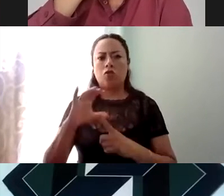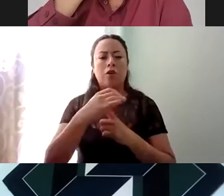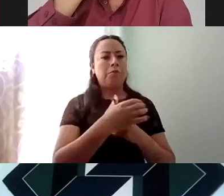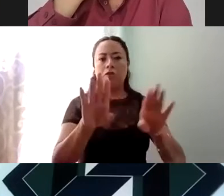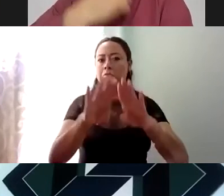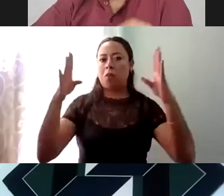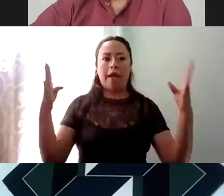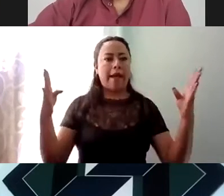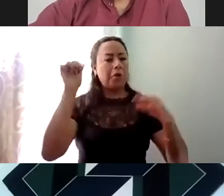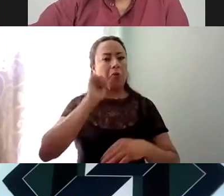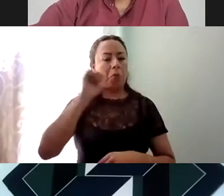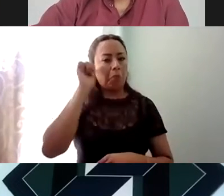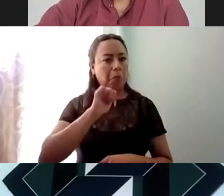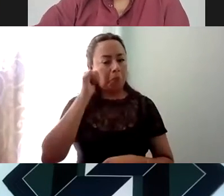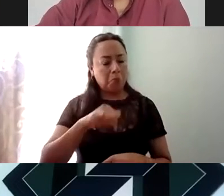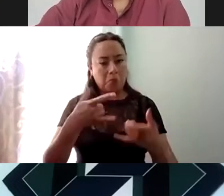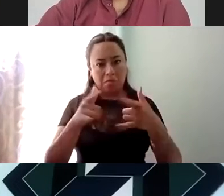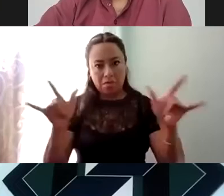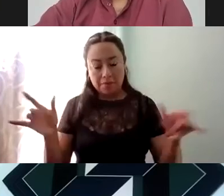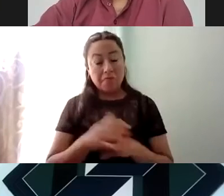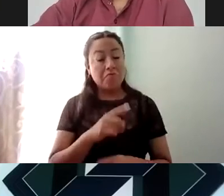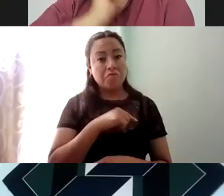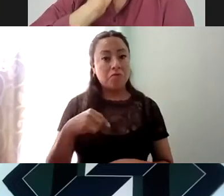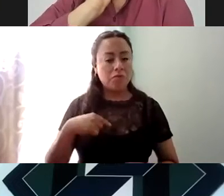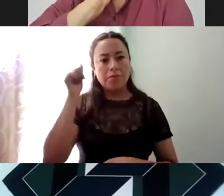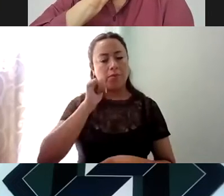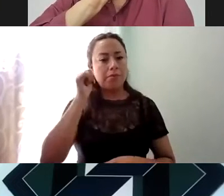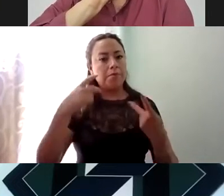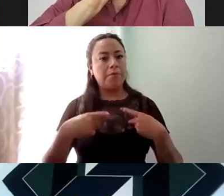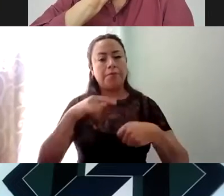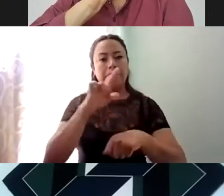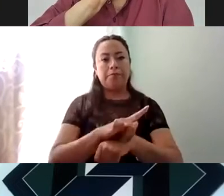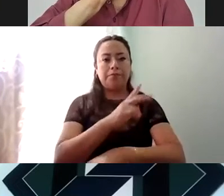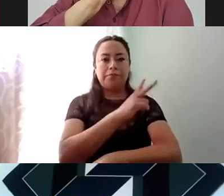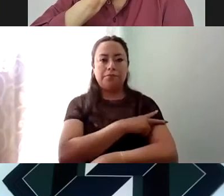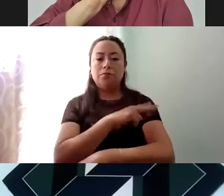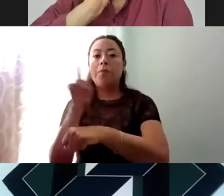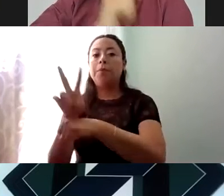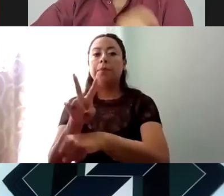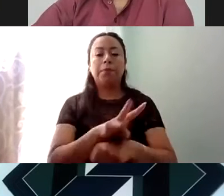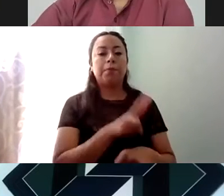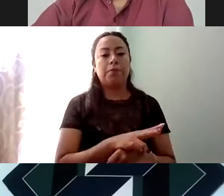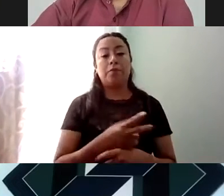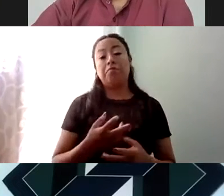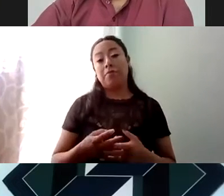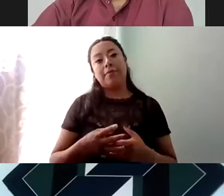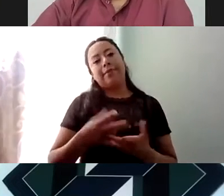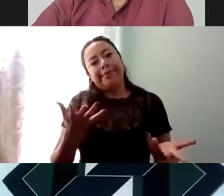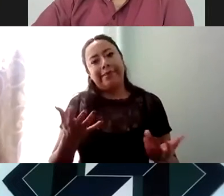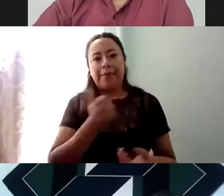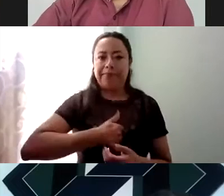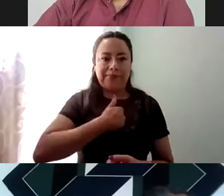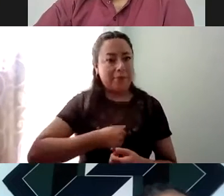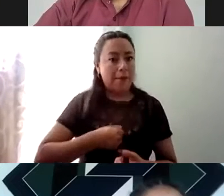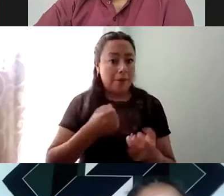siempre estuvimos con personal de guardia vigilando, aunque lamentablemente no ha sido igual, ya que la Comisión de Derechos Humanos